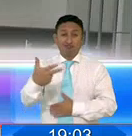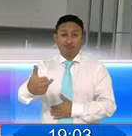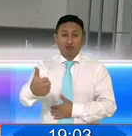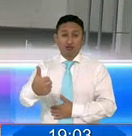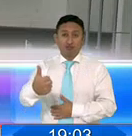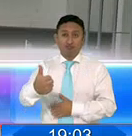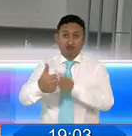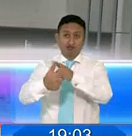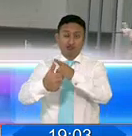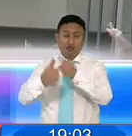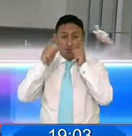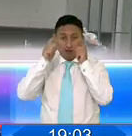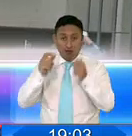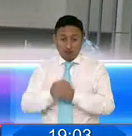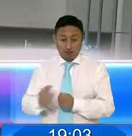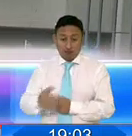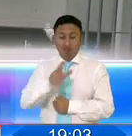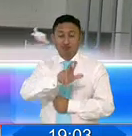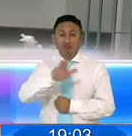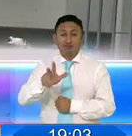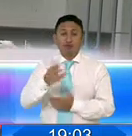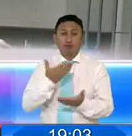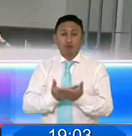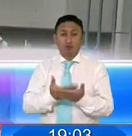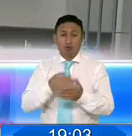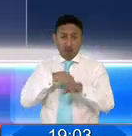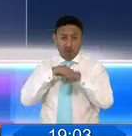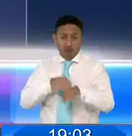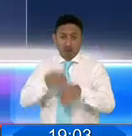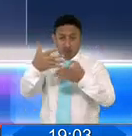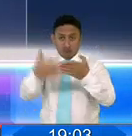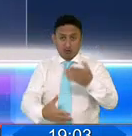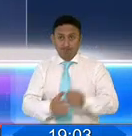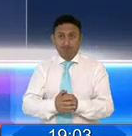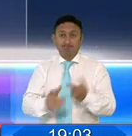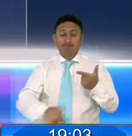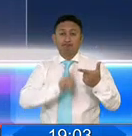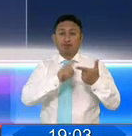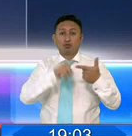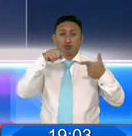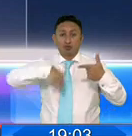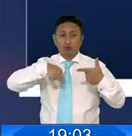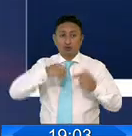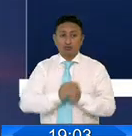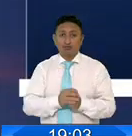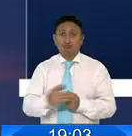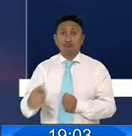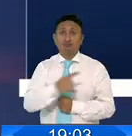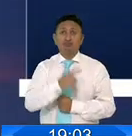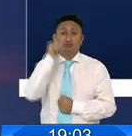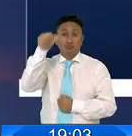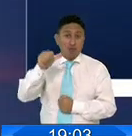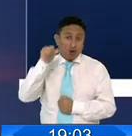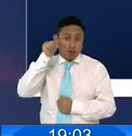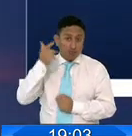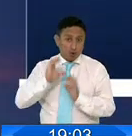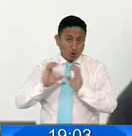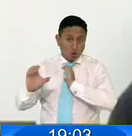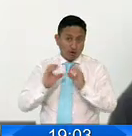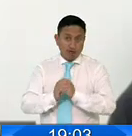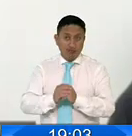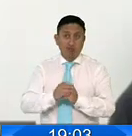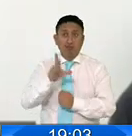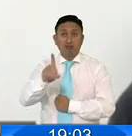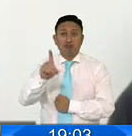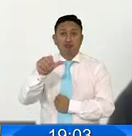una enviada por la Fiscalía con 33 elementos de convicción, la segunda trata sobre la transcripción de la conversación entre Daniel